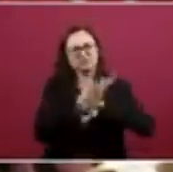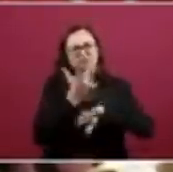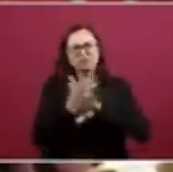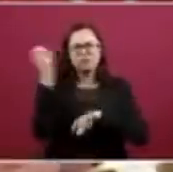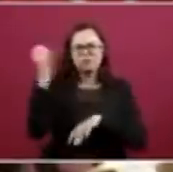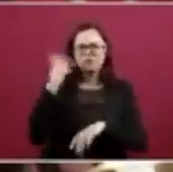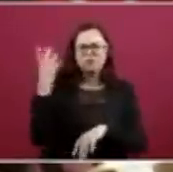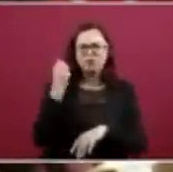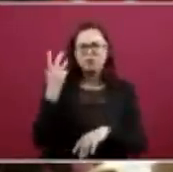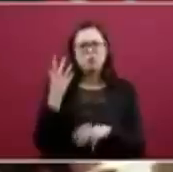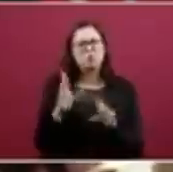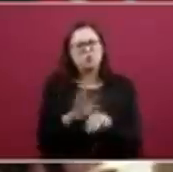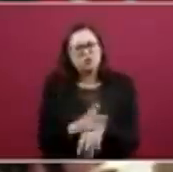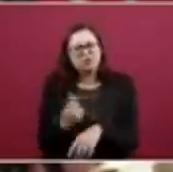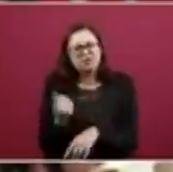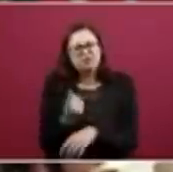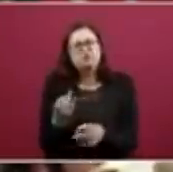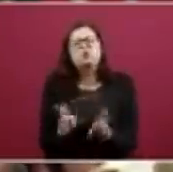Unidos? Y